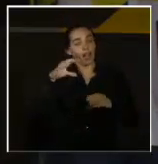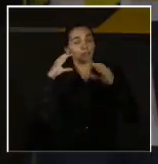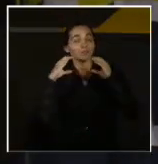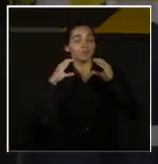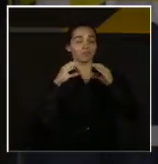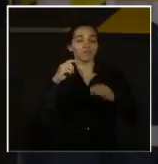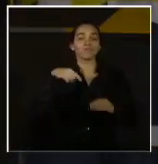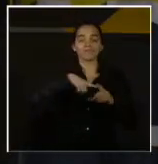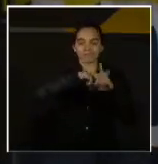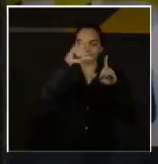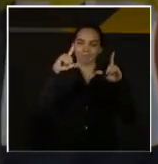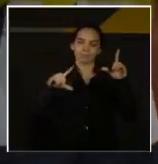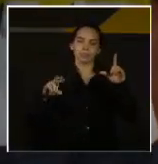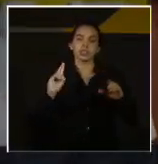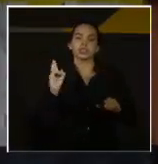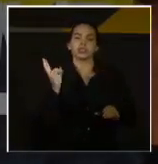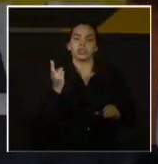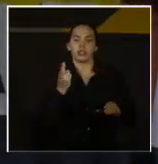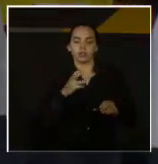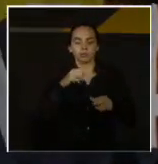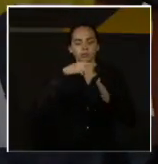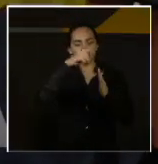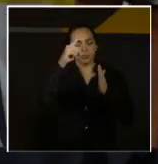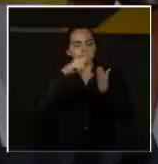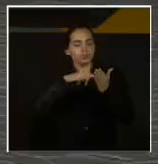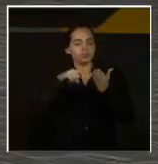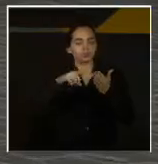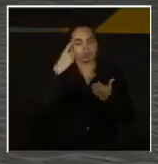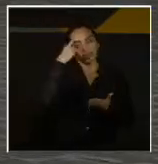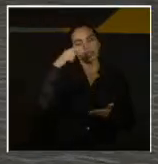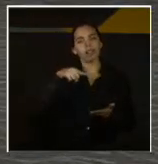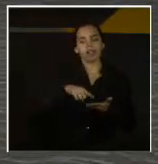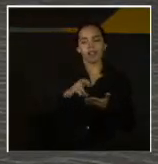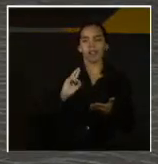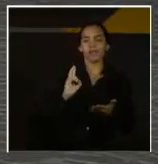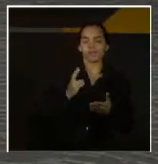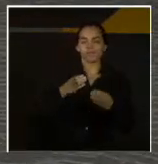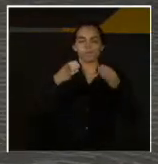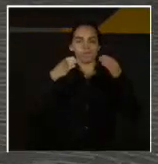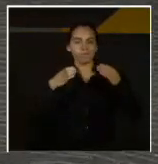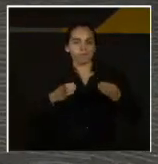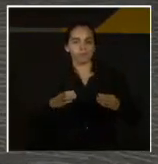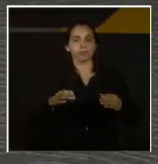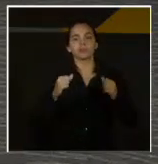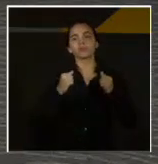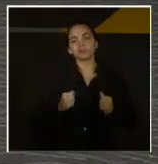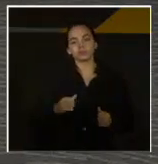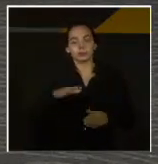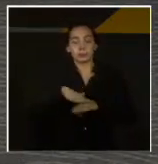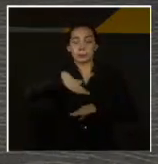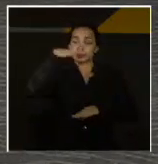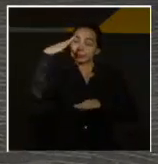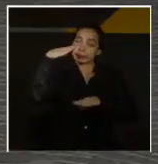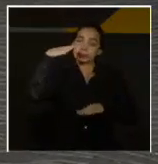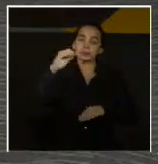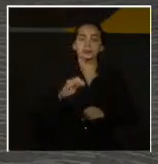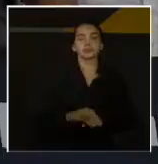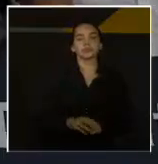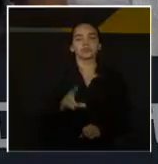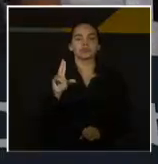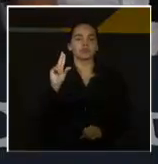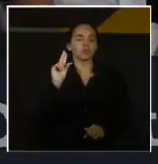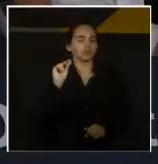país. Nuestros índices de confiabilidad en nuestros cuerpos de seguridad son los más elevados, y eso no es